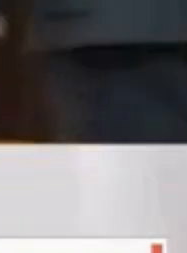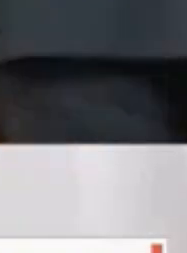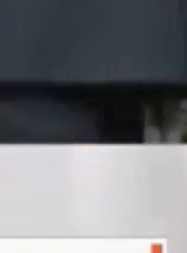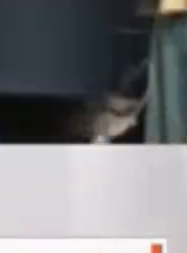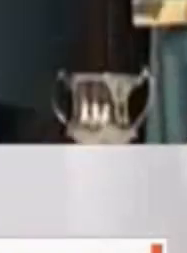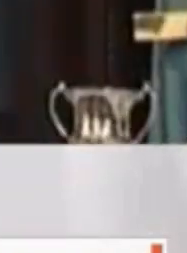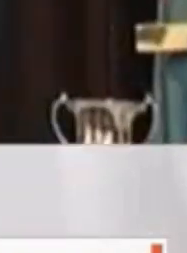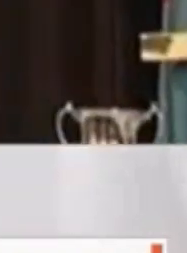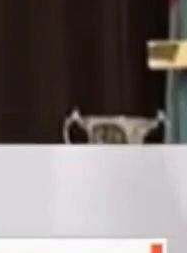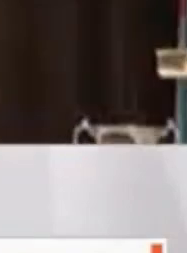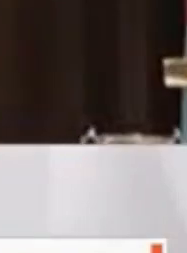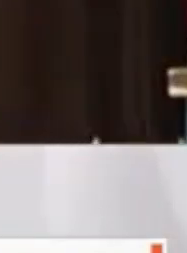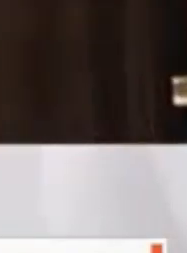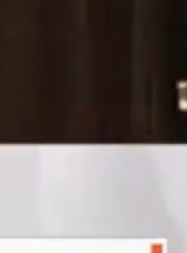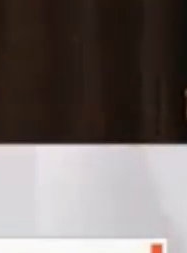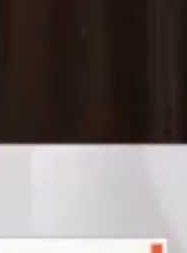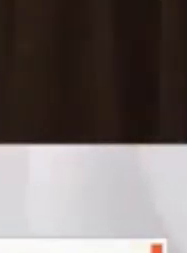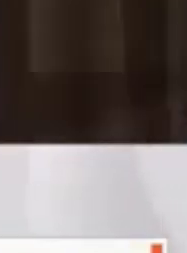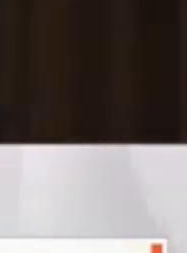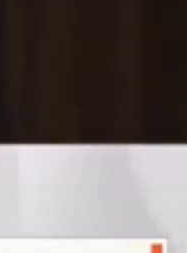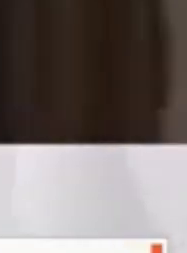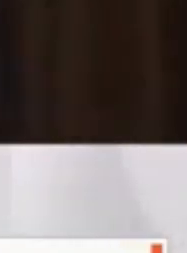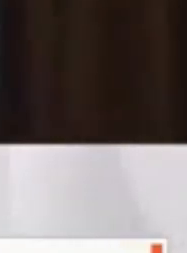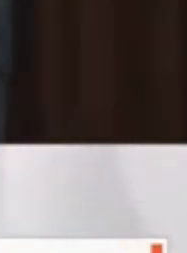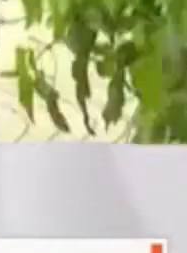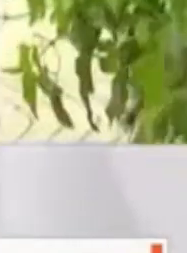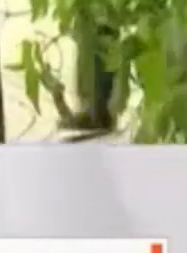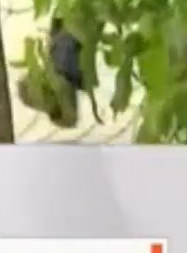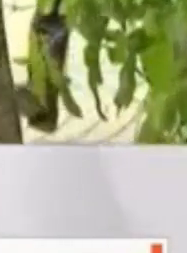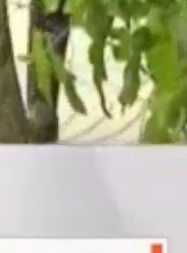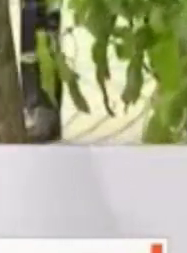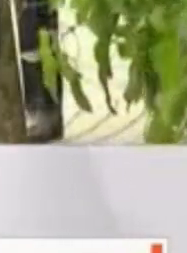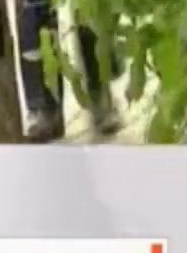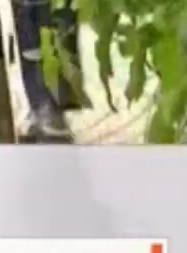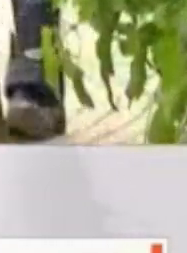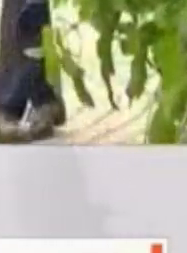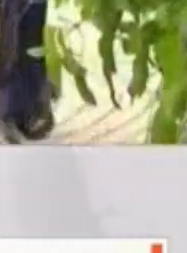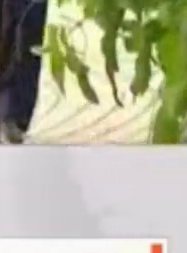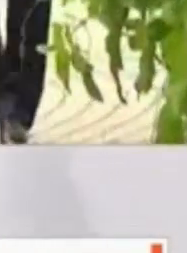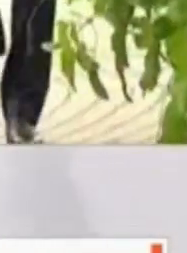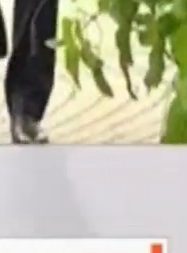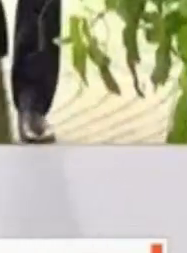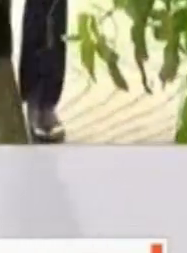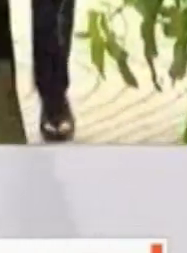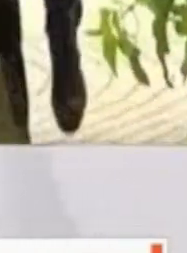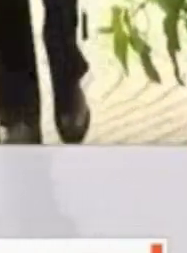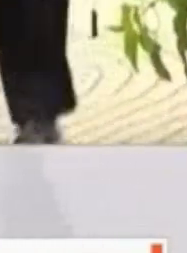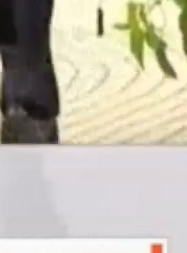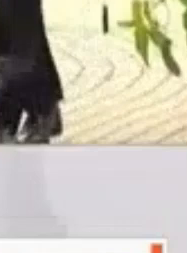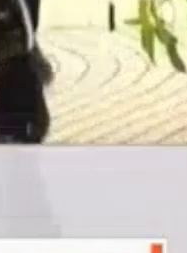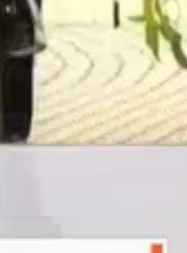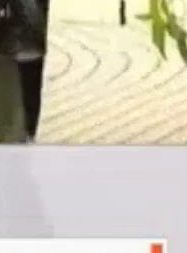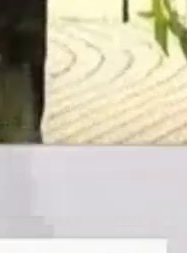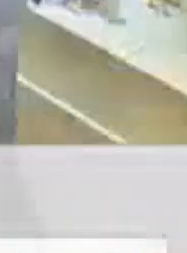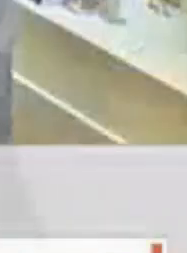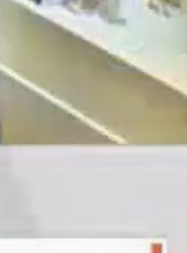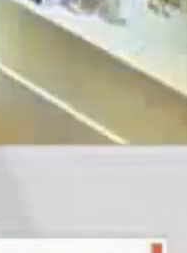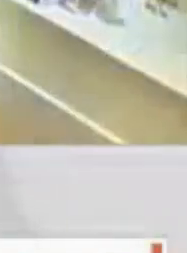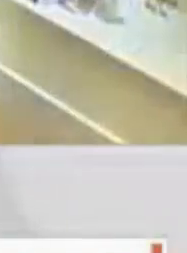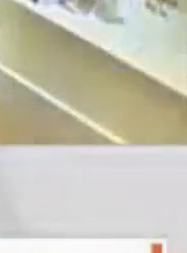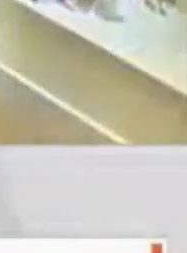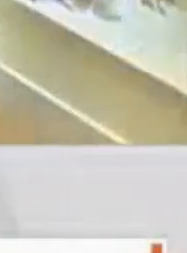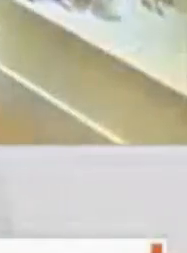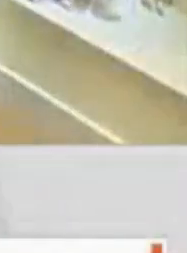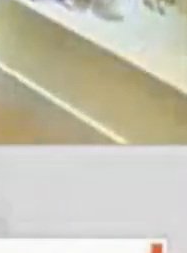que haya una adoración a una familia en particular? Sí, bueno, existe la adoración a la familia en particular, pero sobre todo es un sentimiento frente